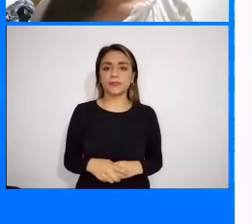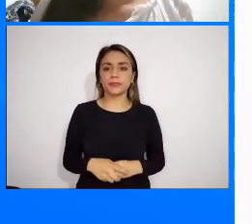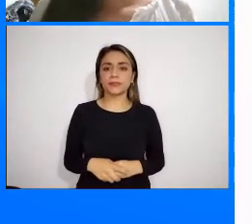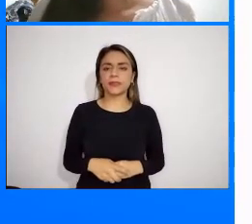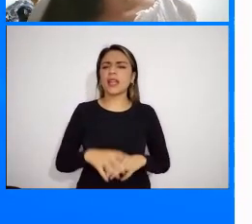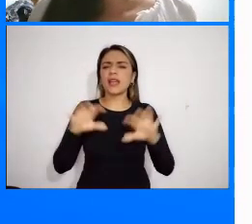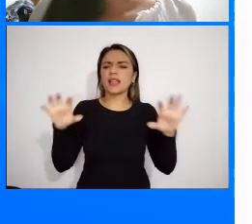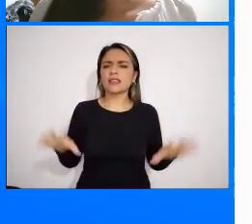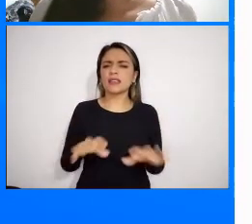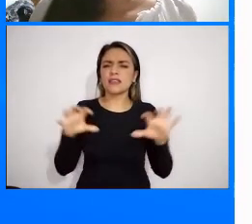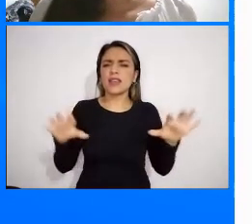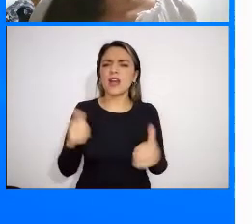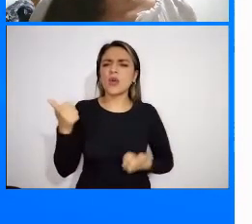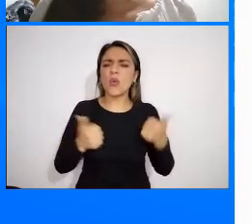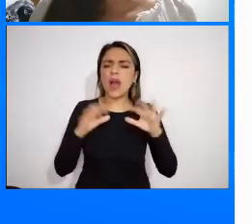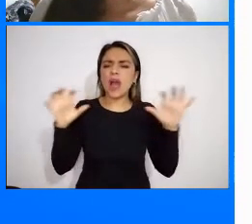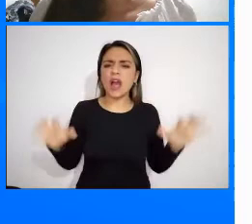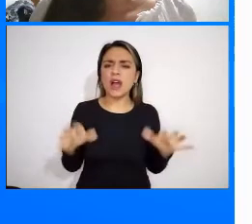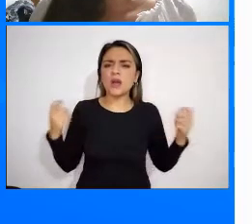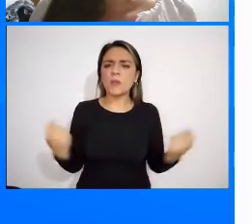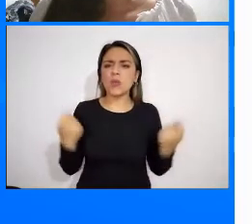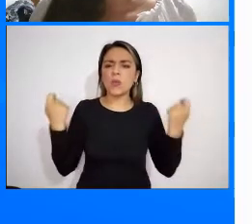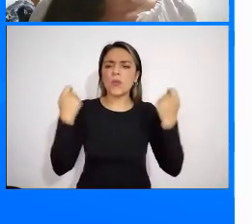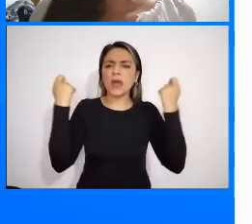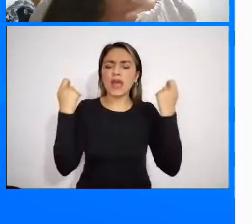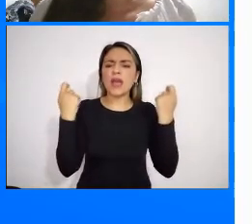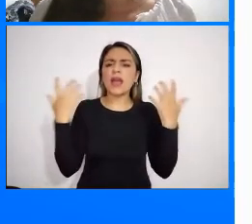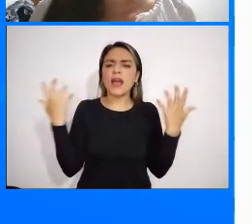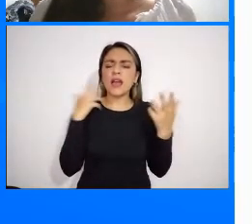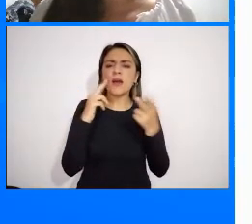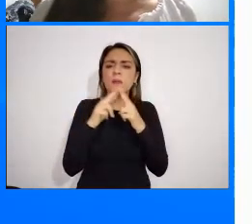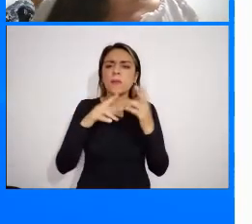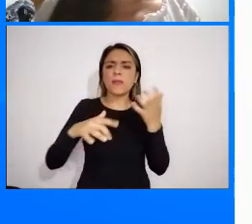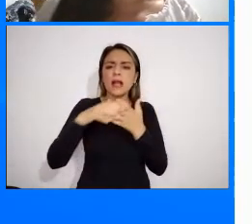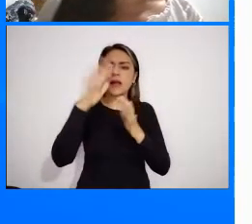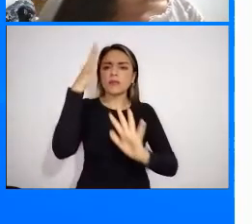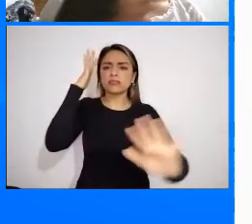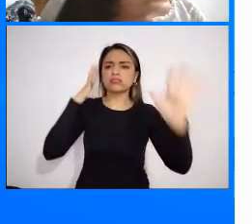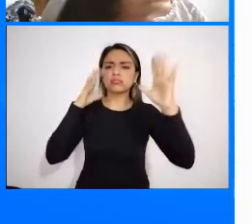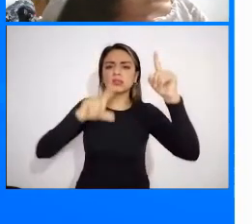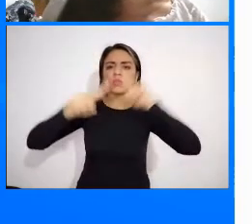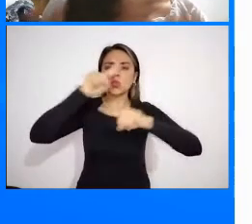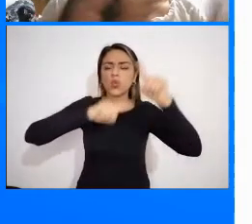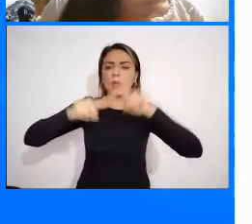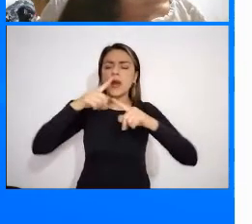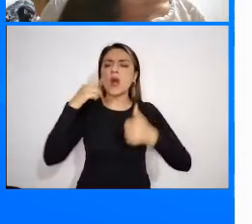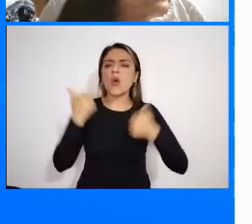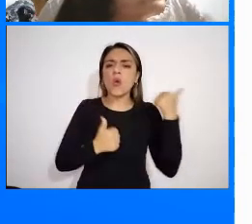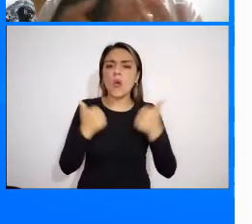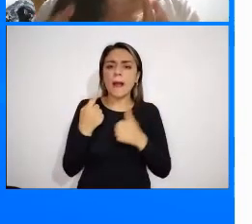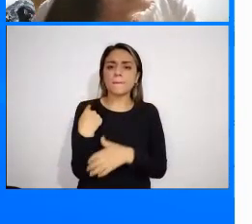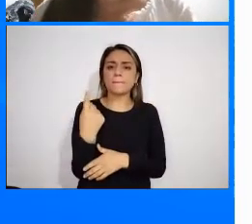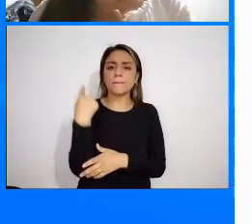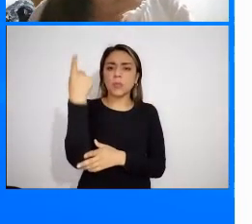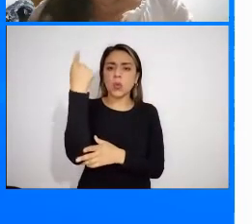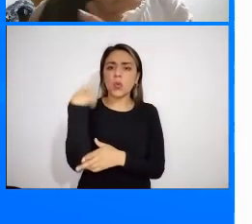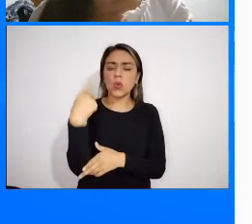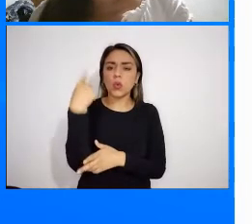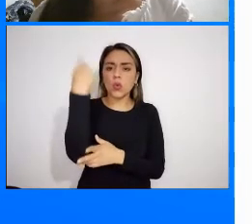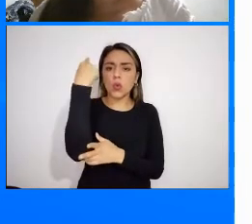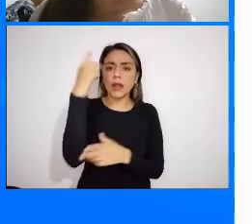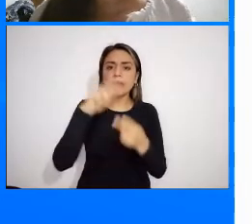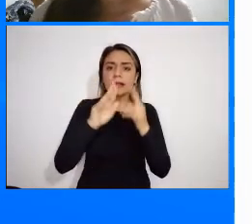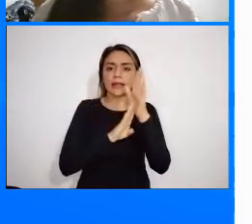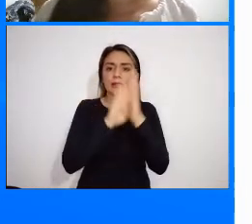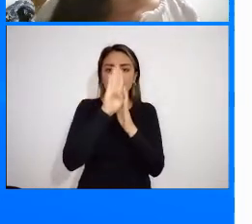¿Qué actividades se promueven en el ecoturismo a la luz de la política del